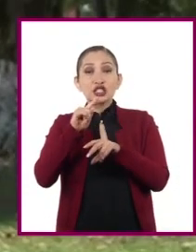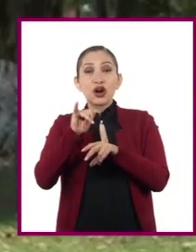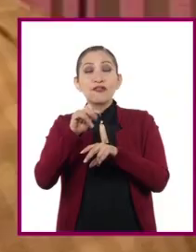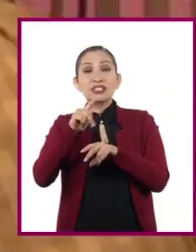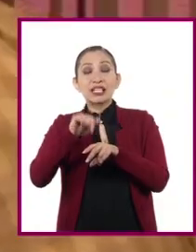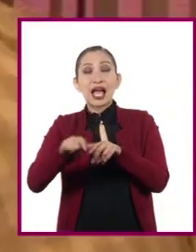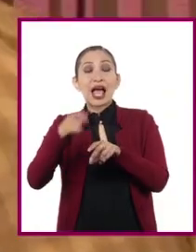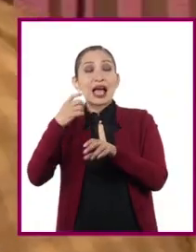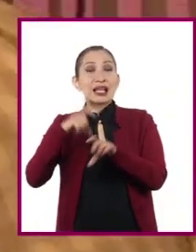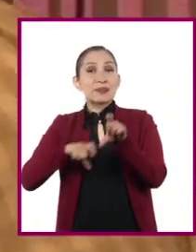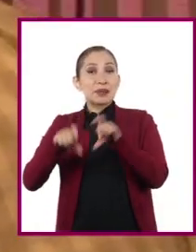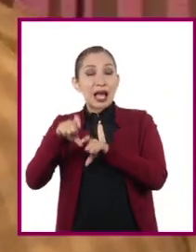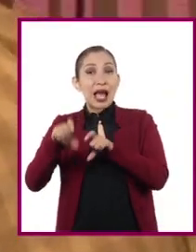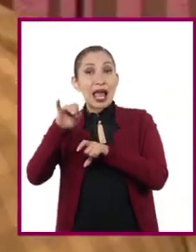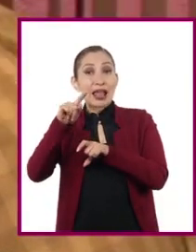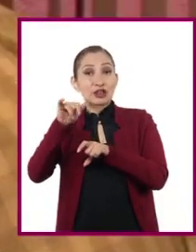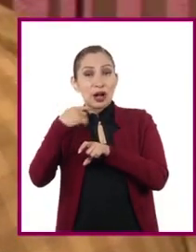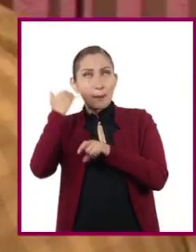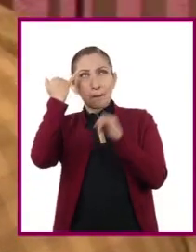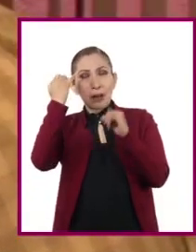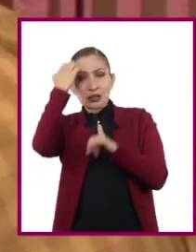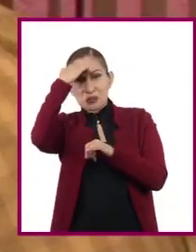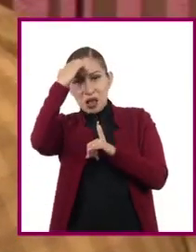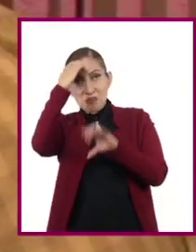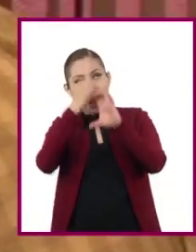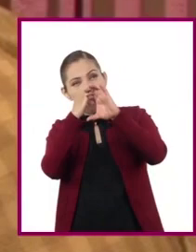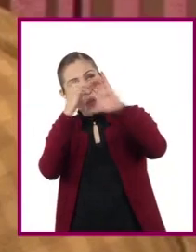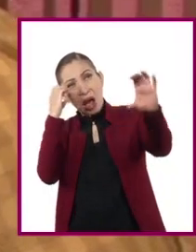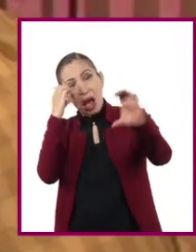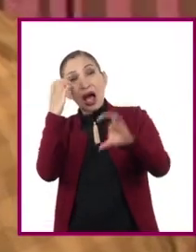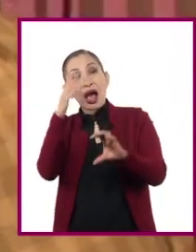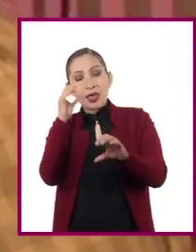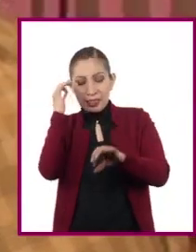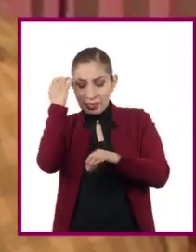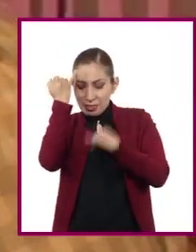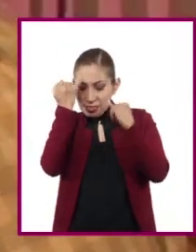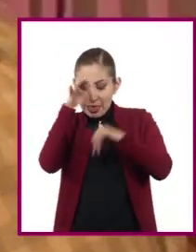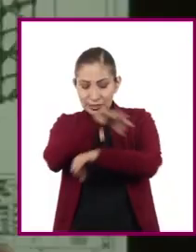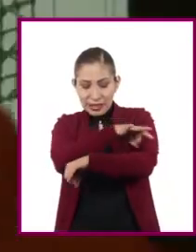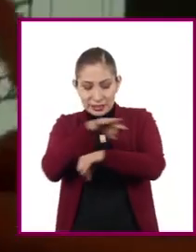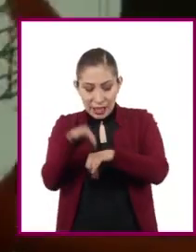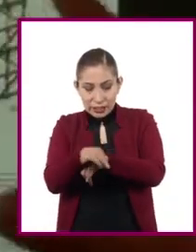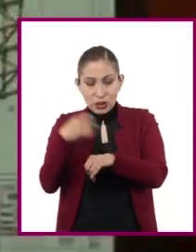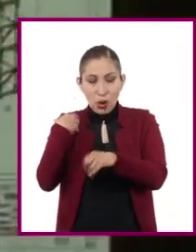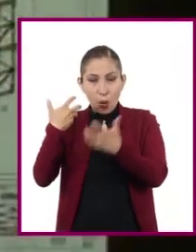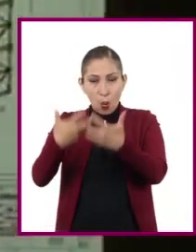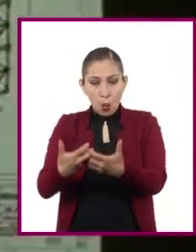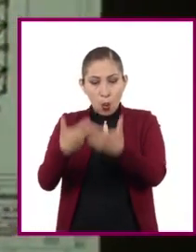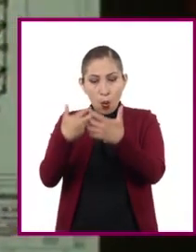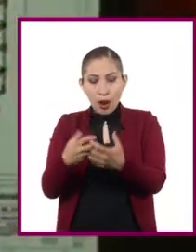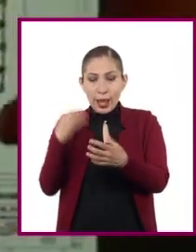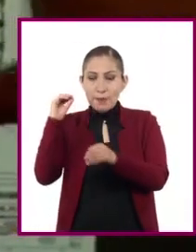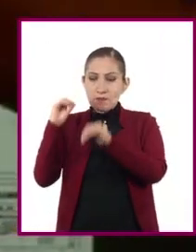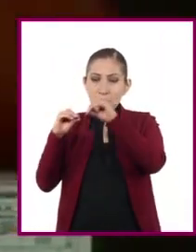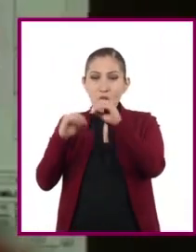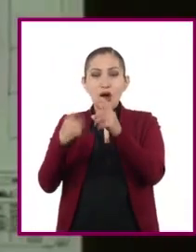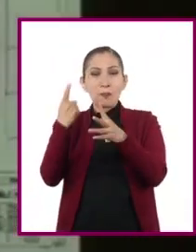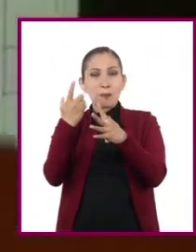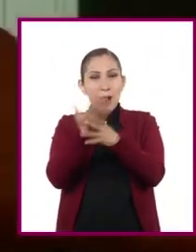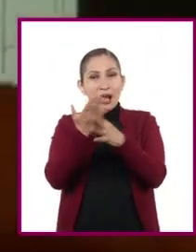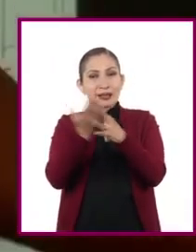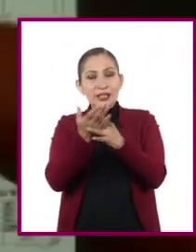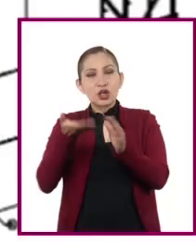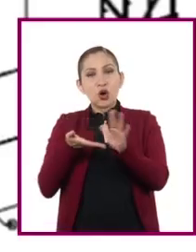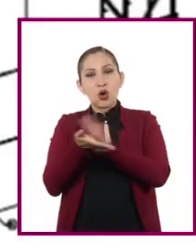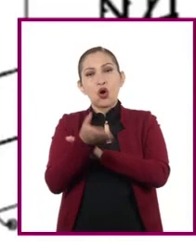y Electrónica, con experiencia en la construcción de telescopios, el diseño óptico y mecánico y la fabricación de los